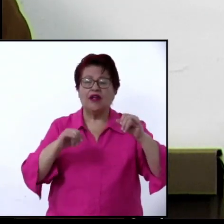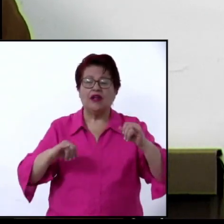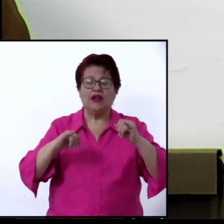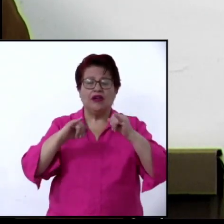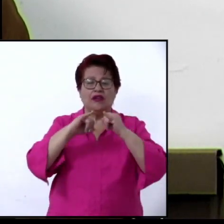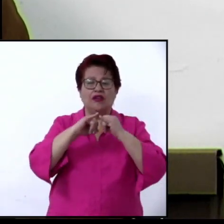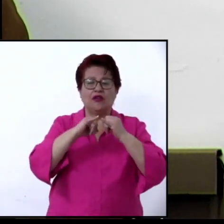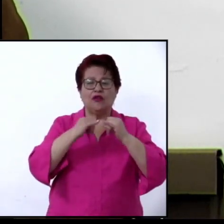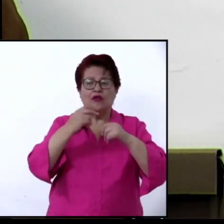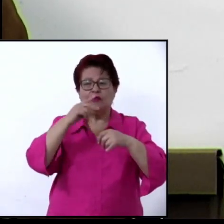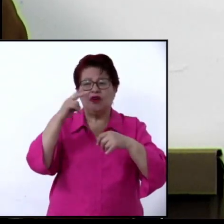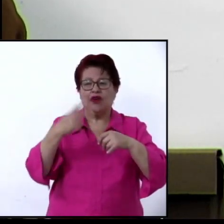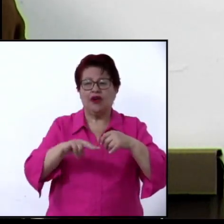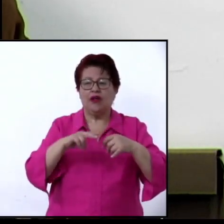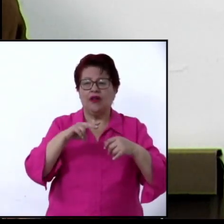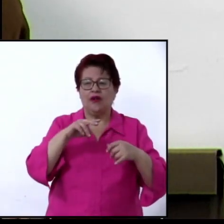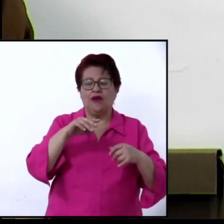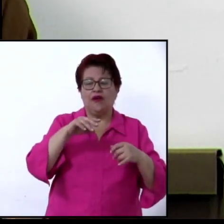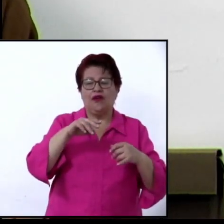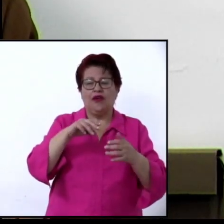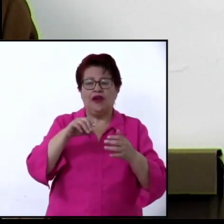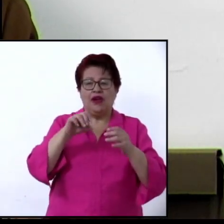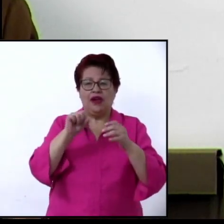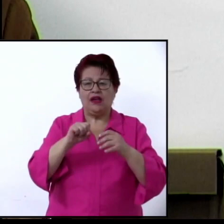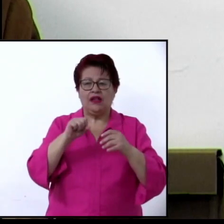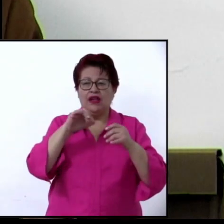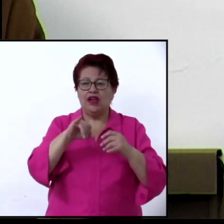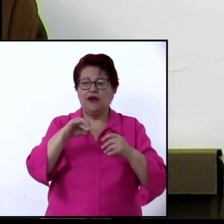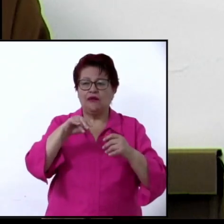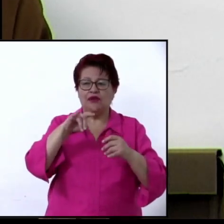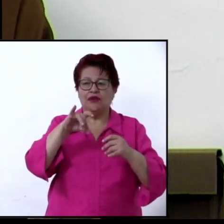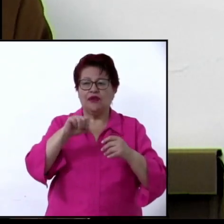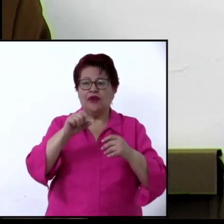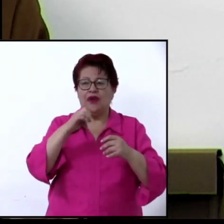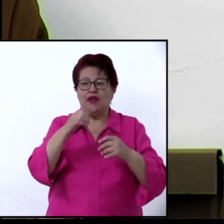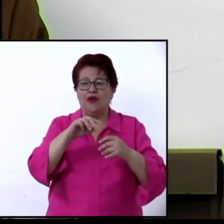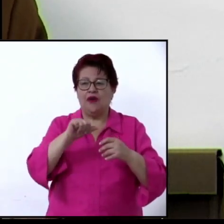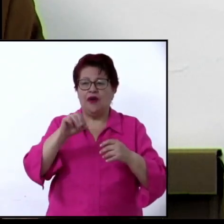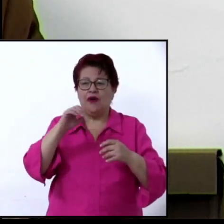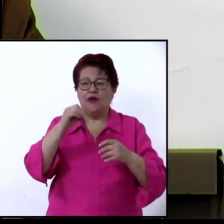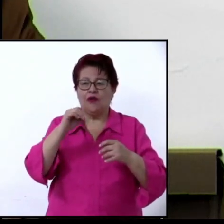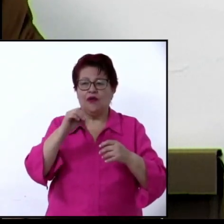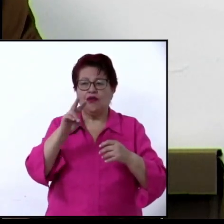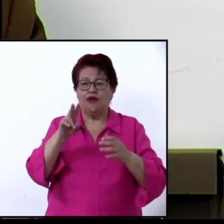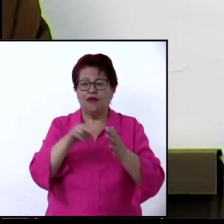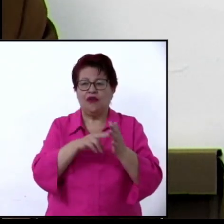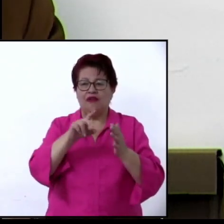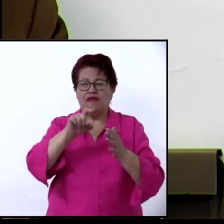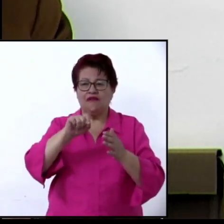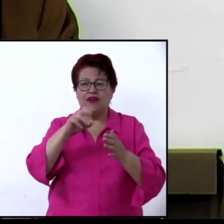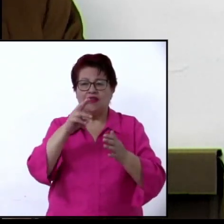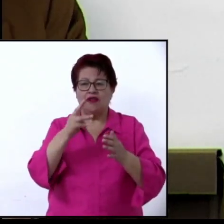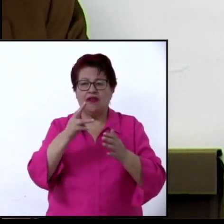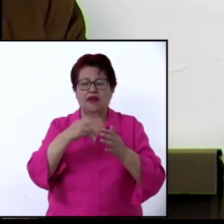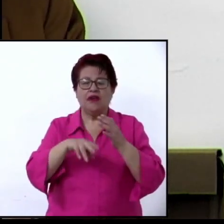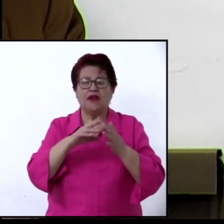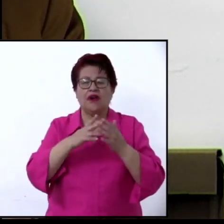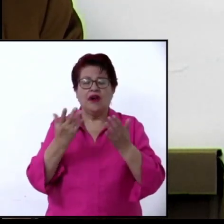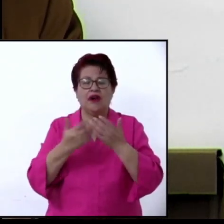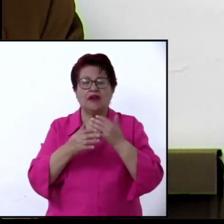del Seguro Social. La Ciudad de México, durante enero a octubre de 2023, ha generado alrededor